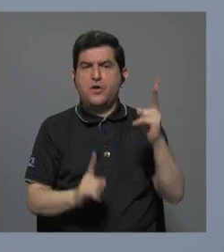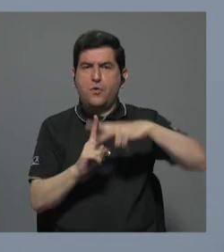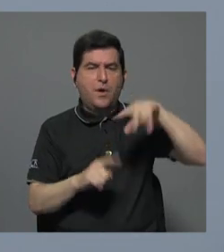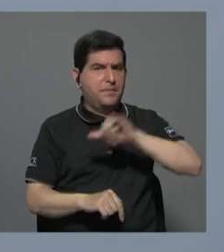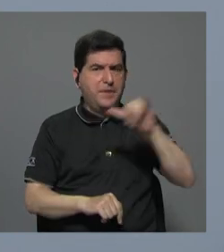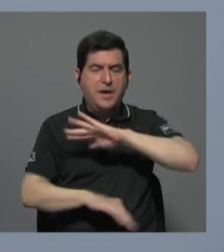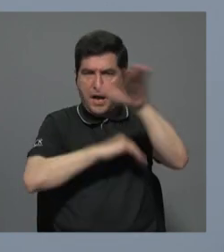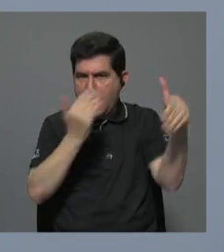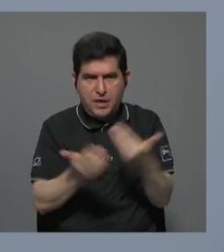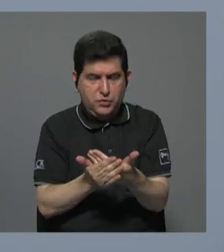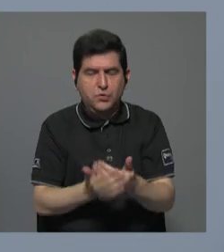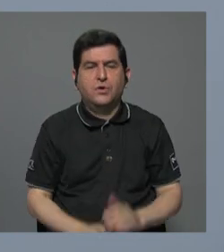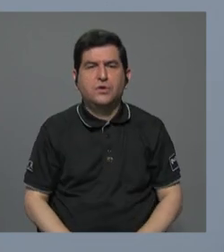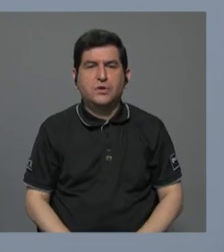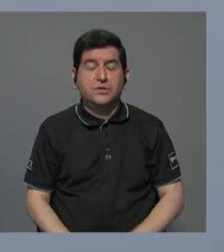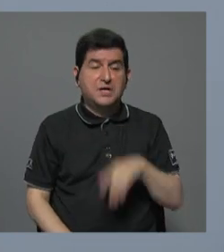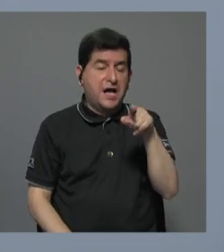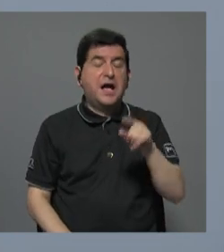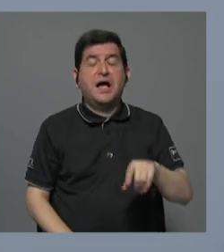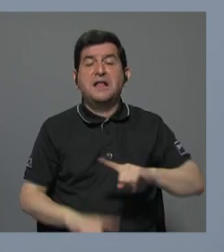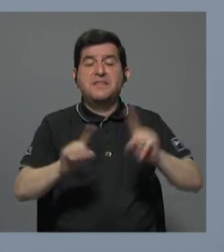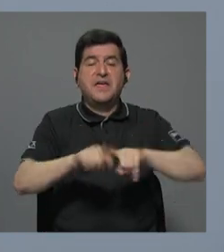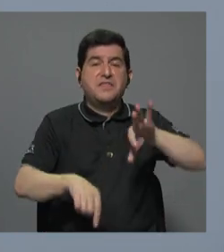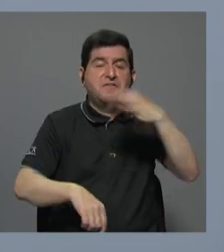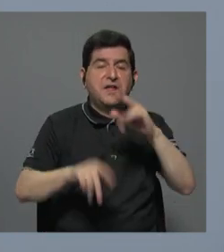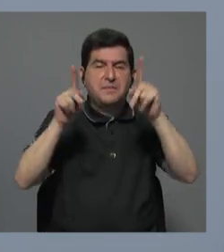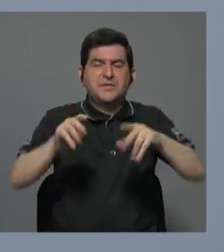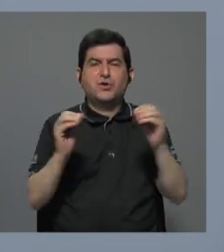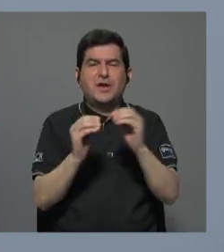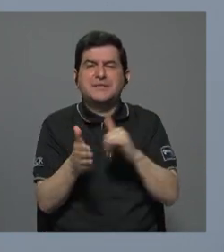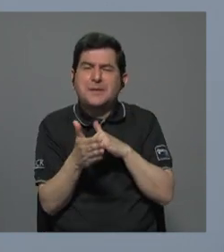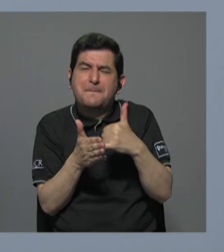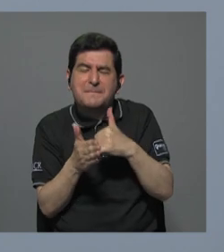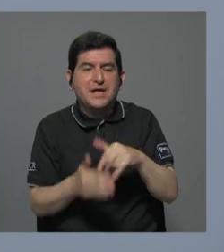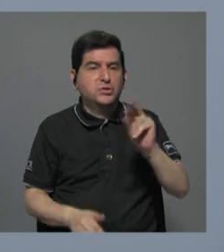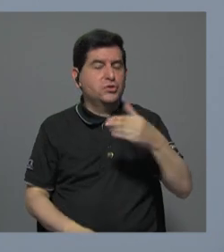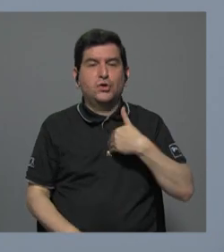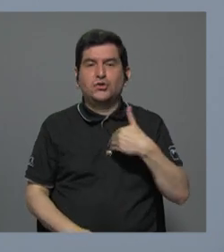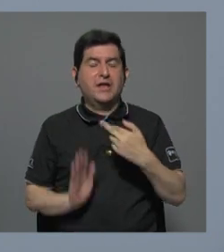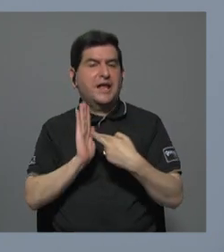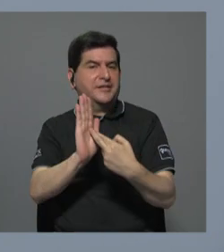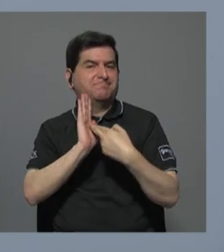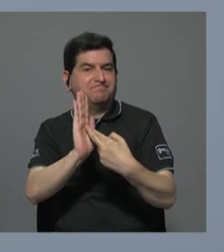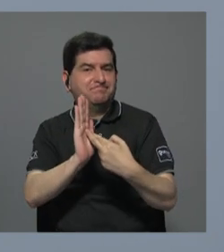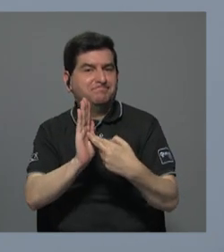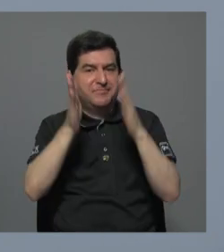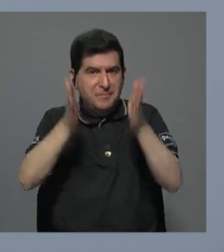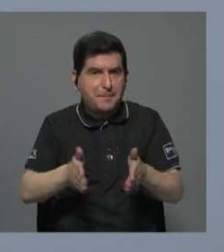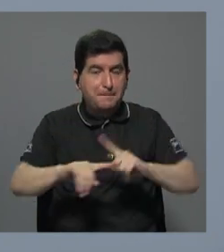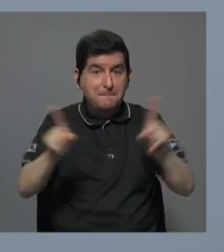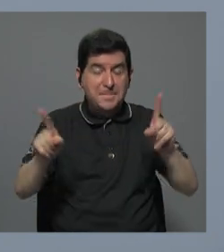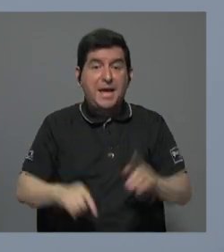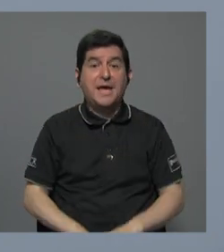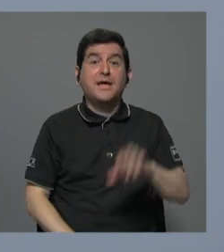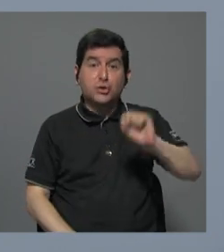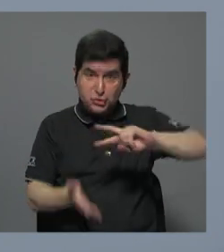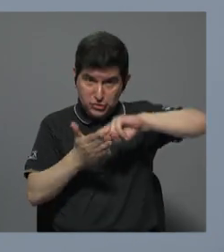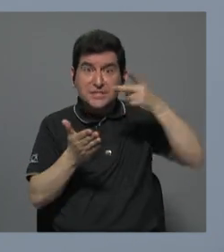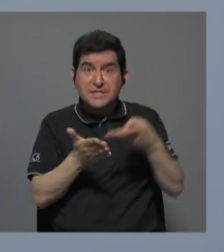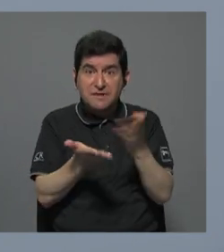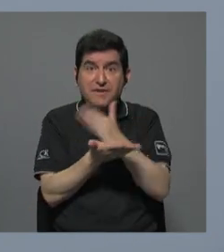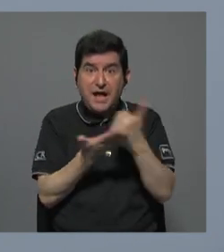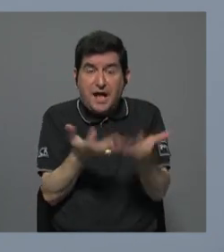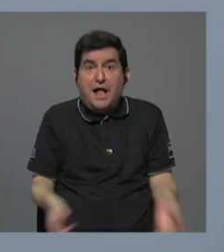todos y definitivamente aquellos que de una u otra forma son más vulnerables no tienen una mayor representación pero que paradójicamente sí representan algo